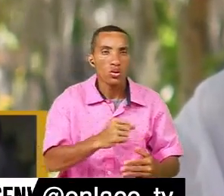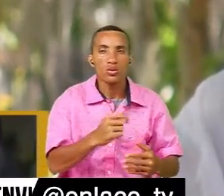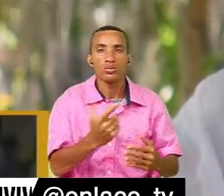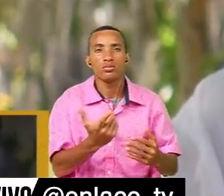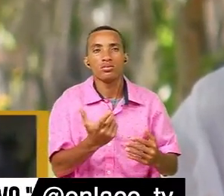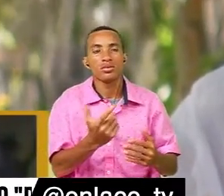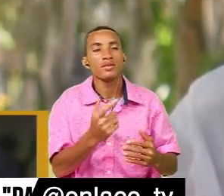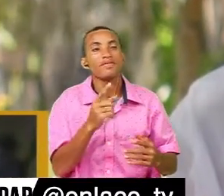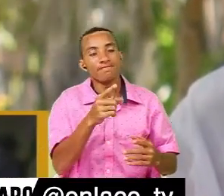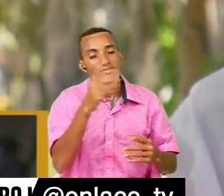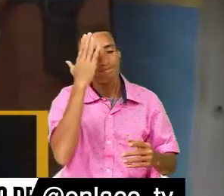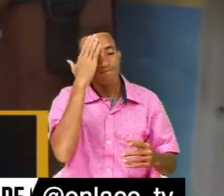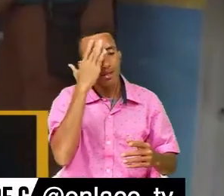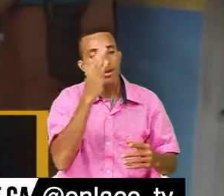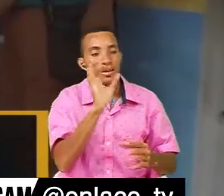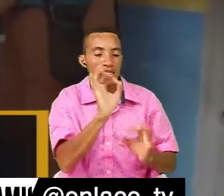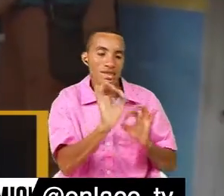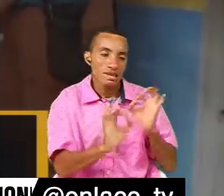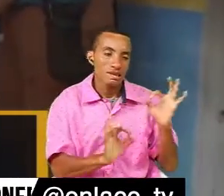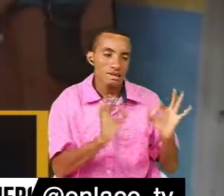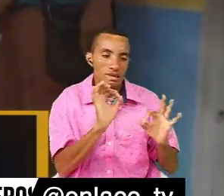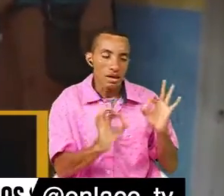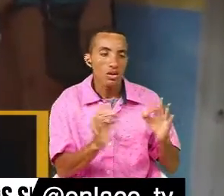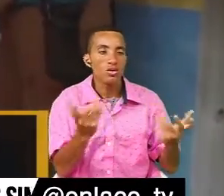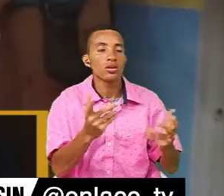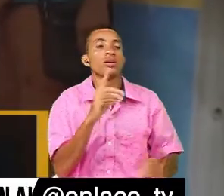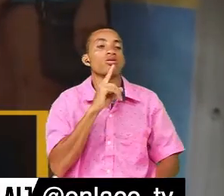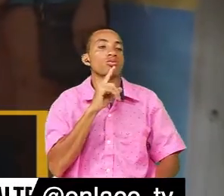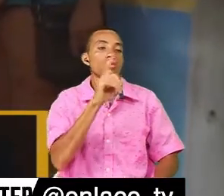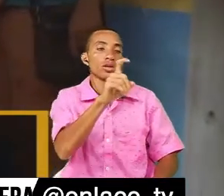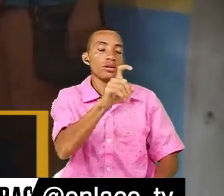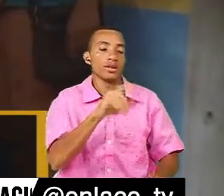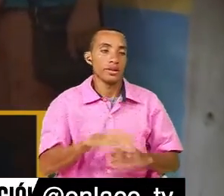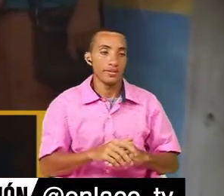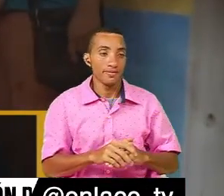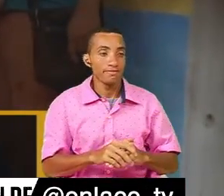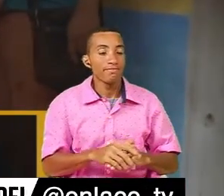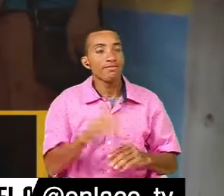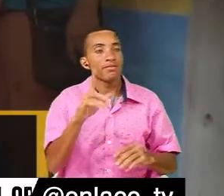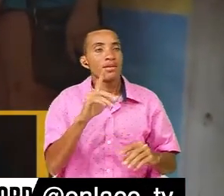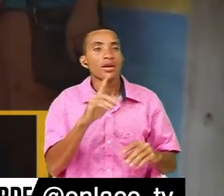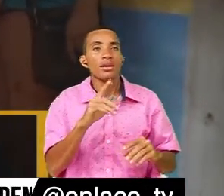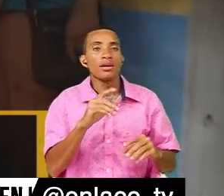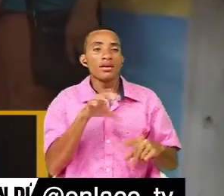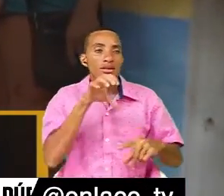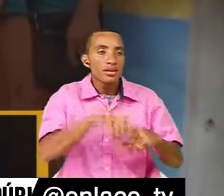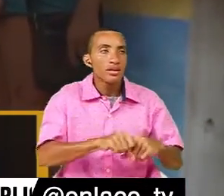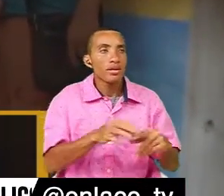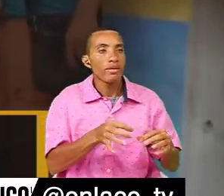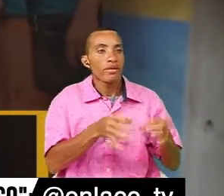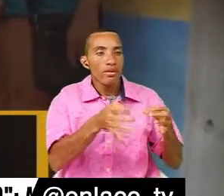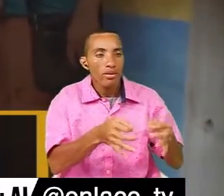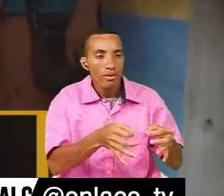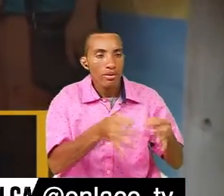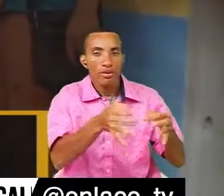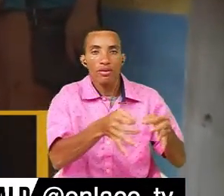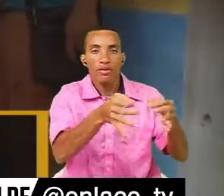él se encontraba en un tratamiento, ¿sí?, en Bucaramanga, las cuales fueron las citas prolongadas, citas pendientes,